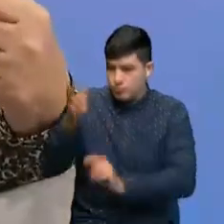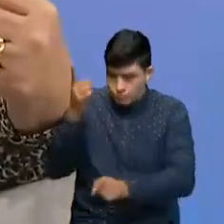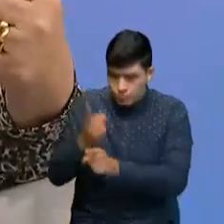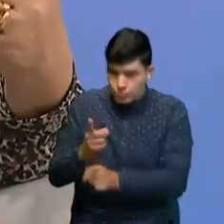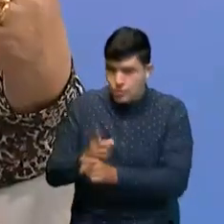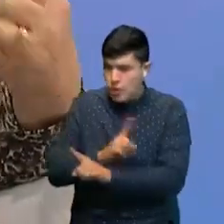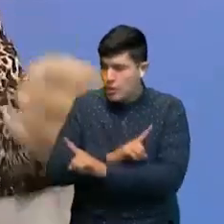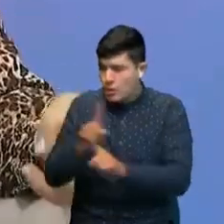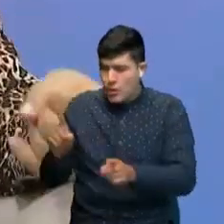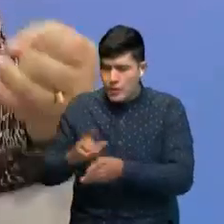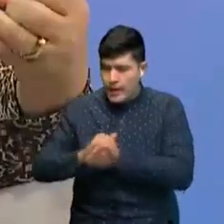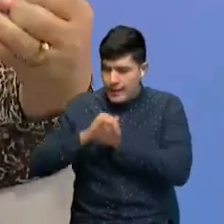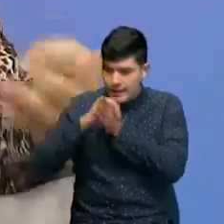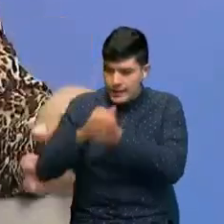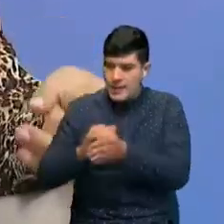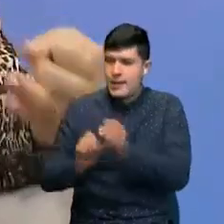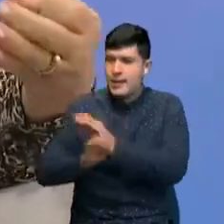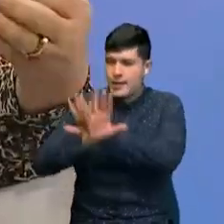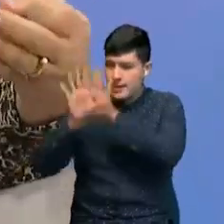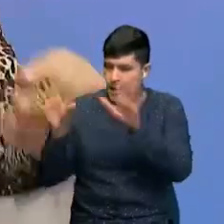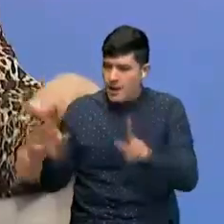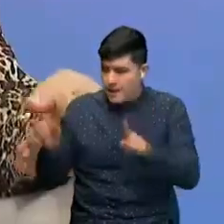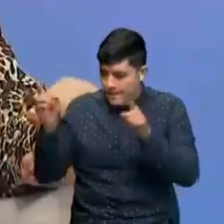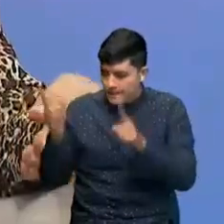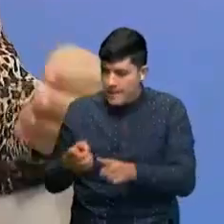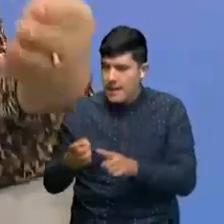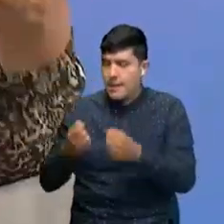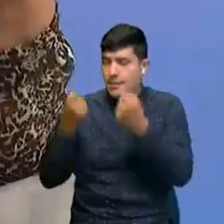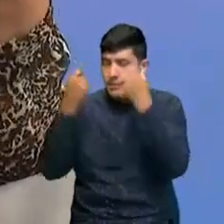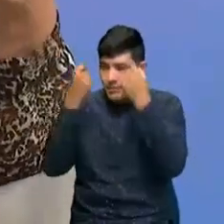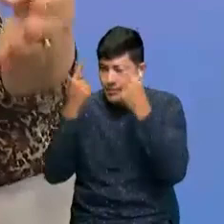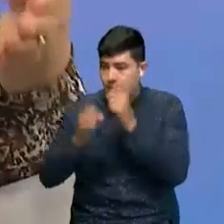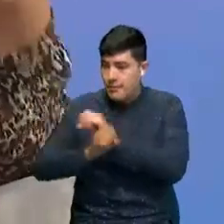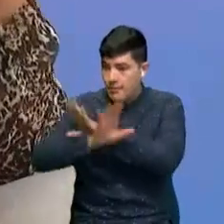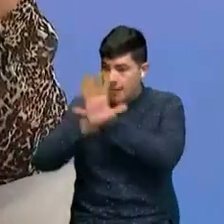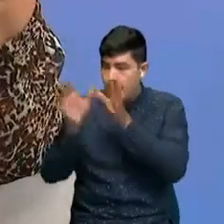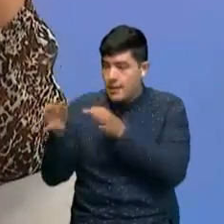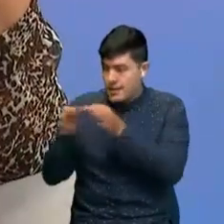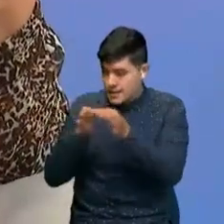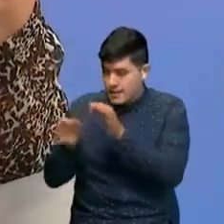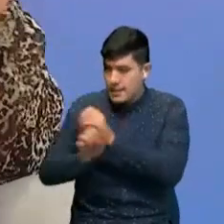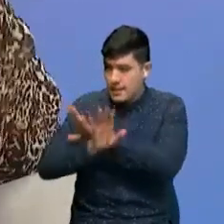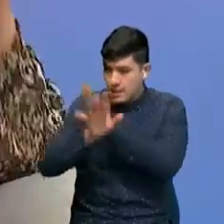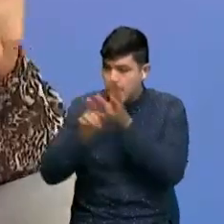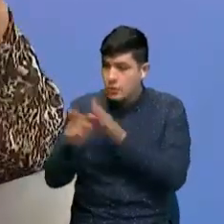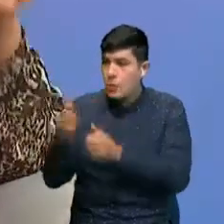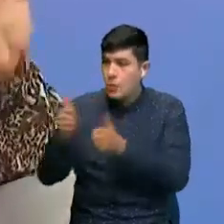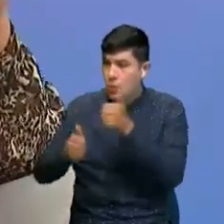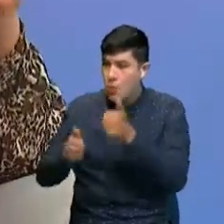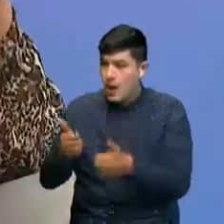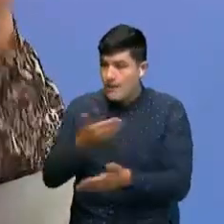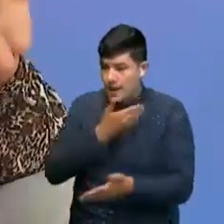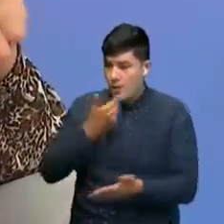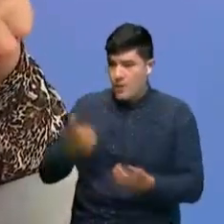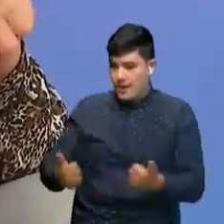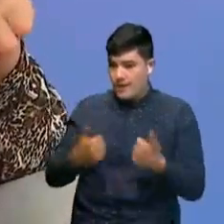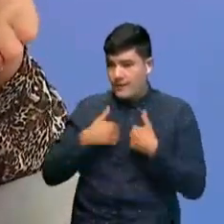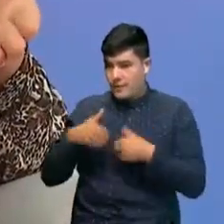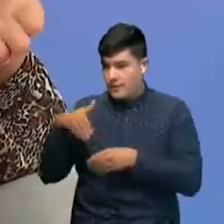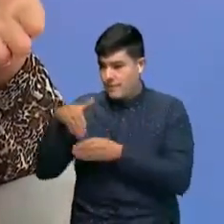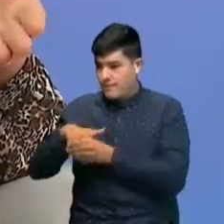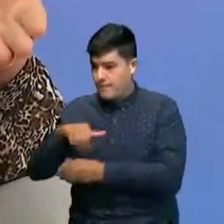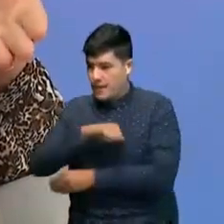le dieron una instrucción clara, concreta, concisa, y le explicaron bien cómo, cuál de los dos regímenes era